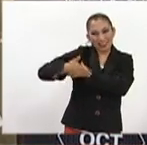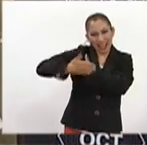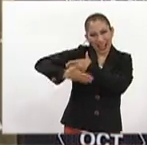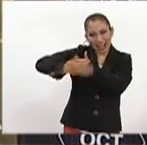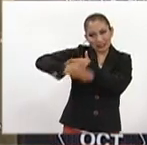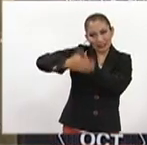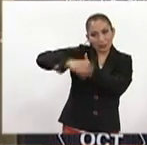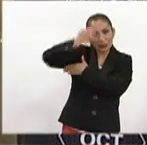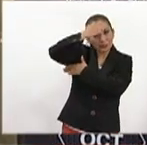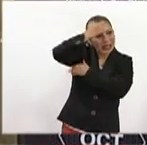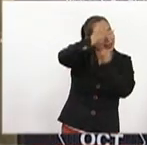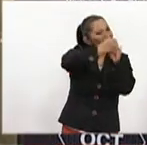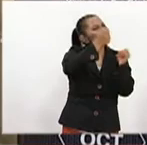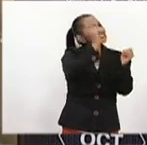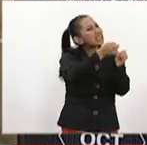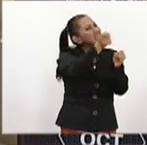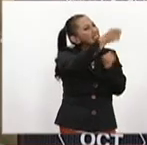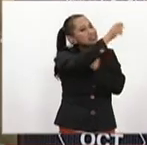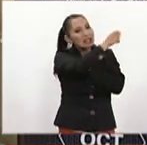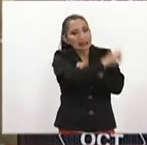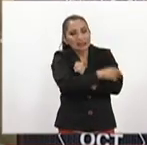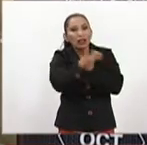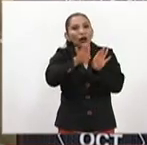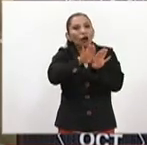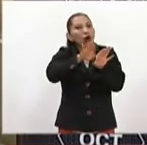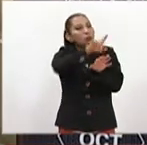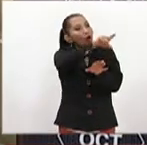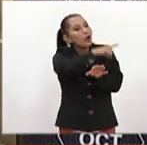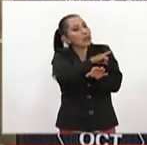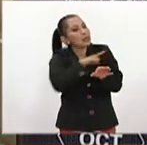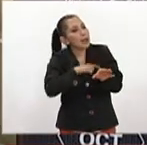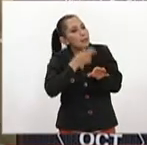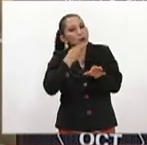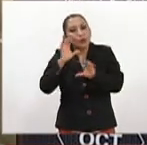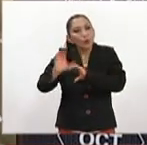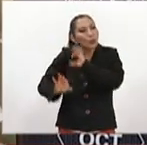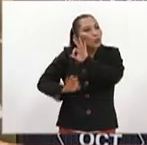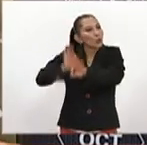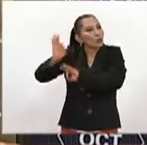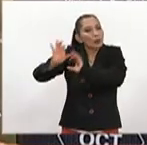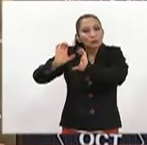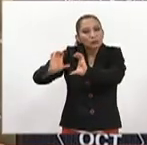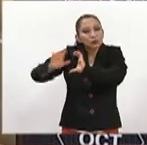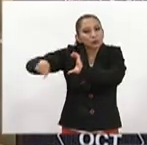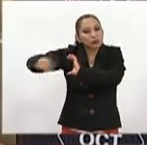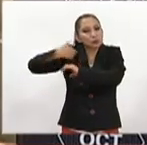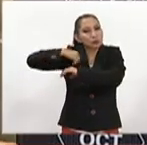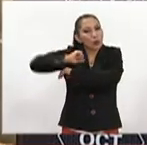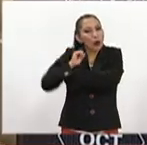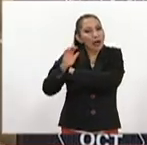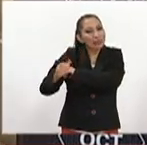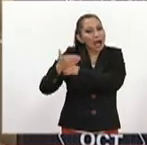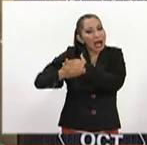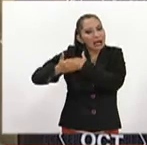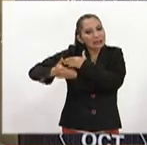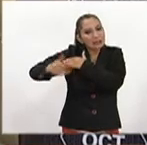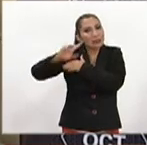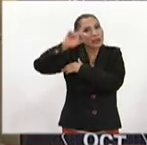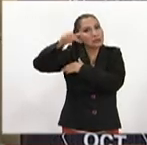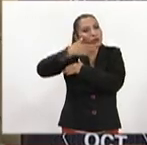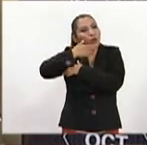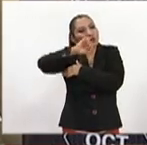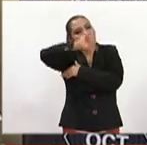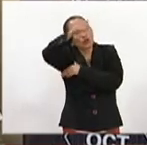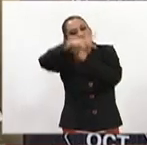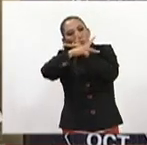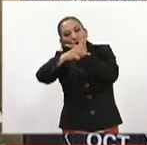compartir experiencias internacionales de cómo deben de conservarse estos archivos, de cómo pueden reutilizarse a favor de